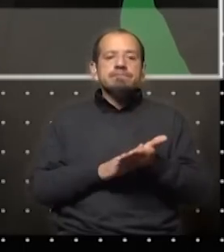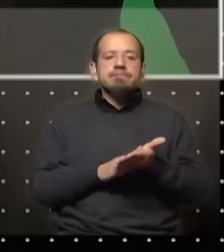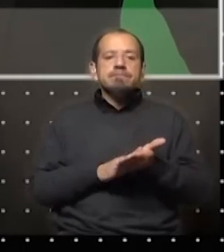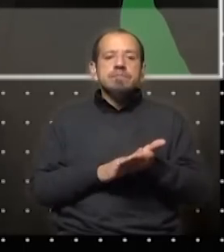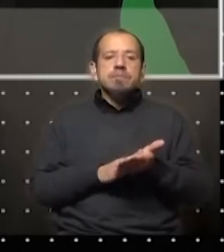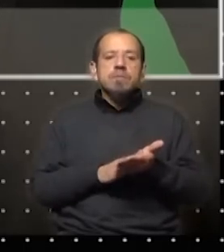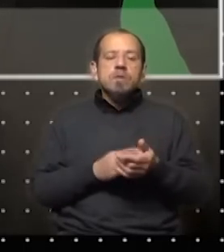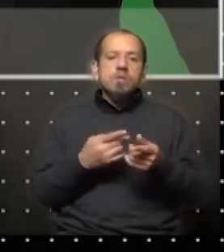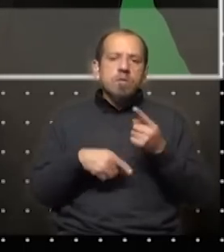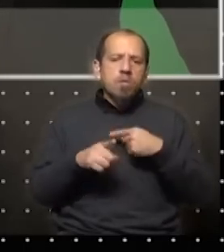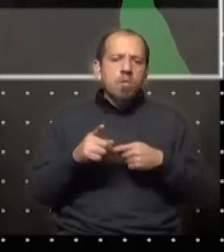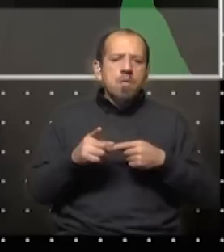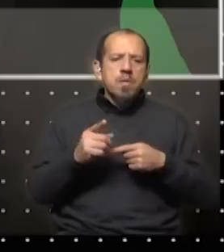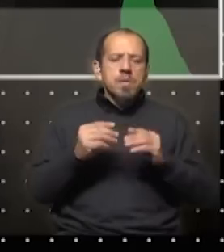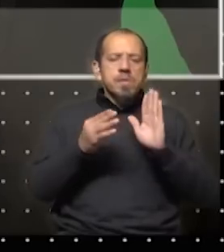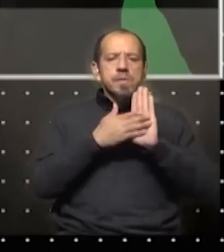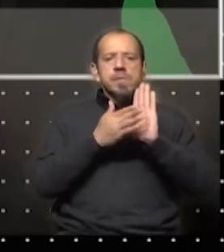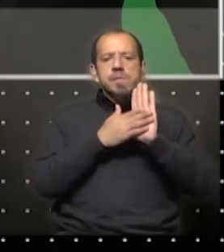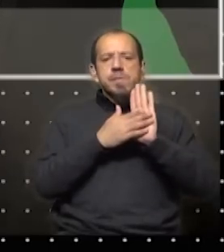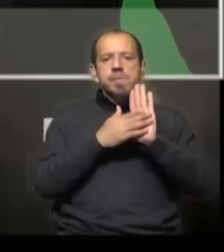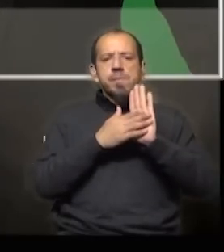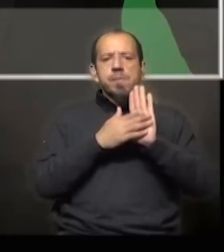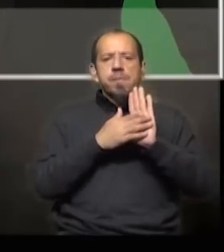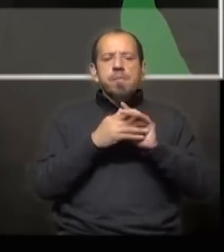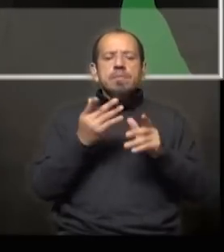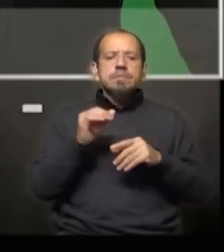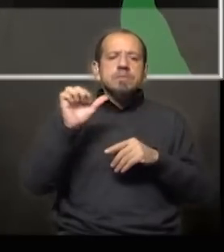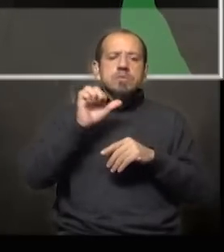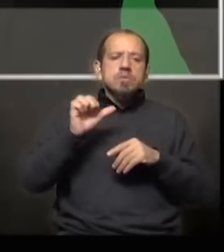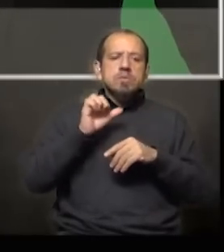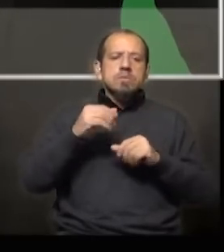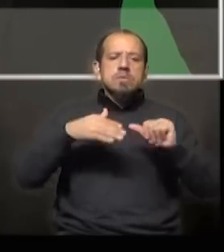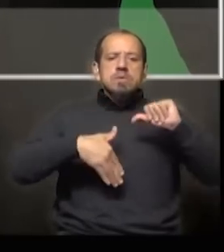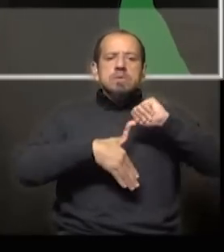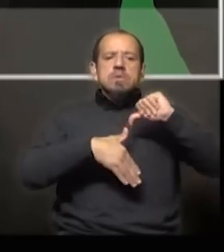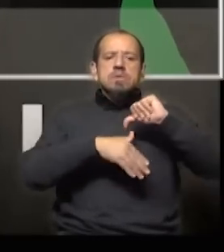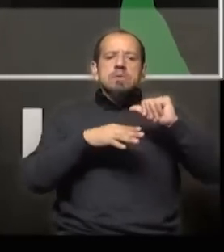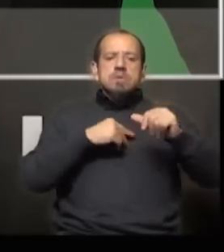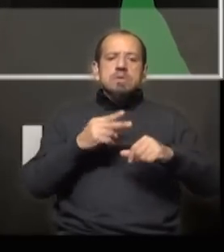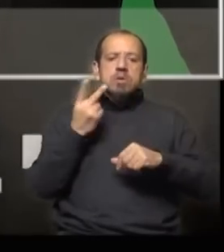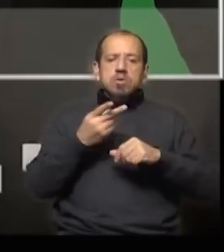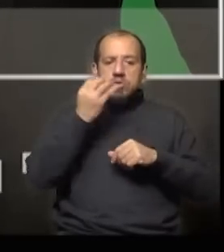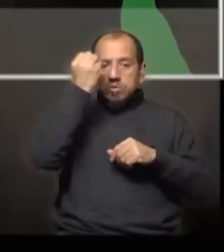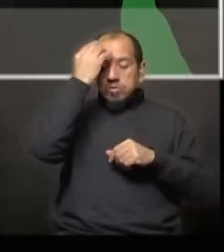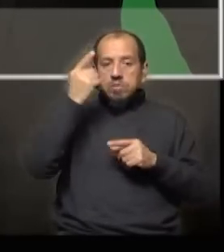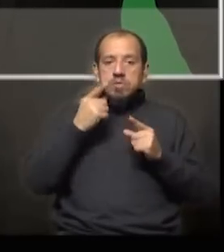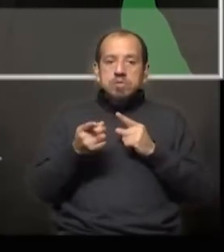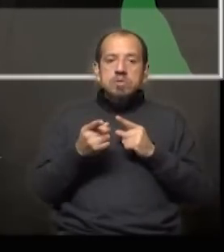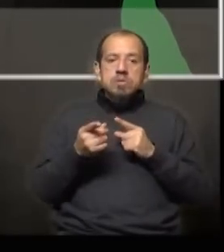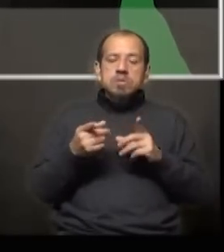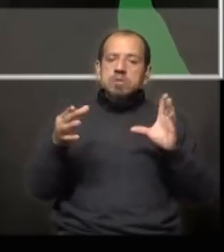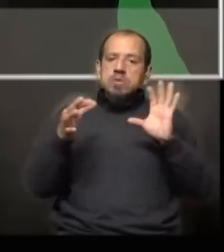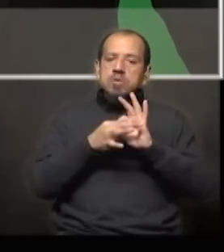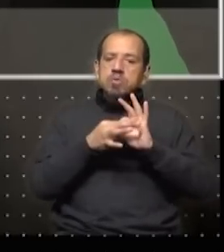concreta pero al mismo tiempo enorme no tanto para como para América Latina hay dos conceptos que los unen